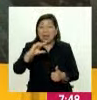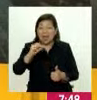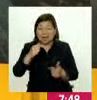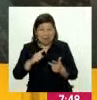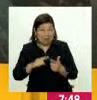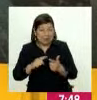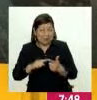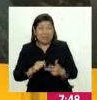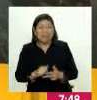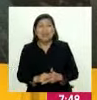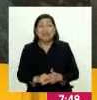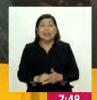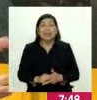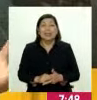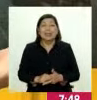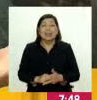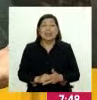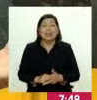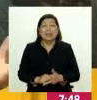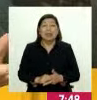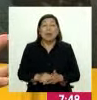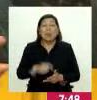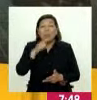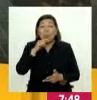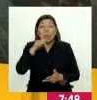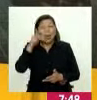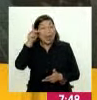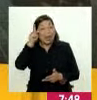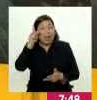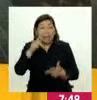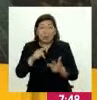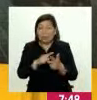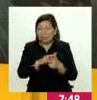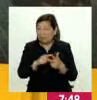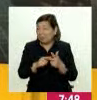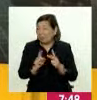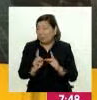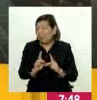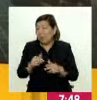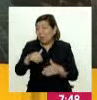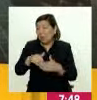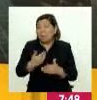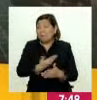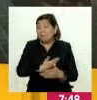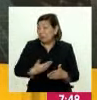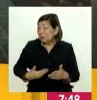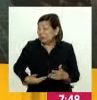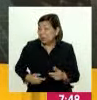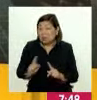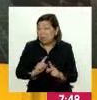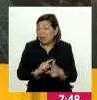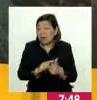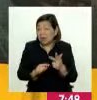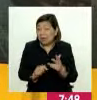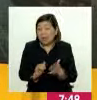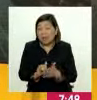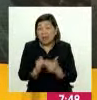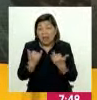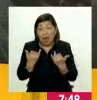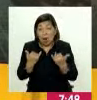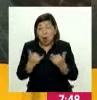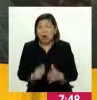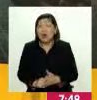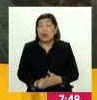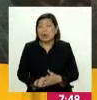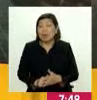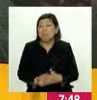ya inicia como alcalde de Lima, Keiko Fujimori. Entiendo yo que hay un compromiso de aquellos que están hoy como